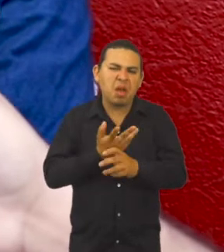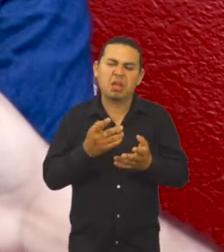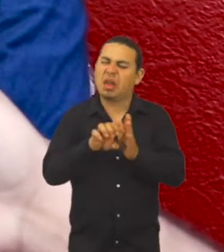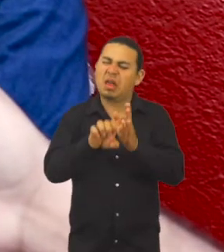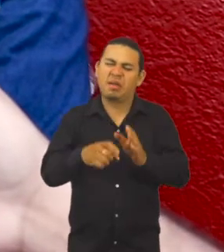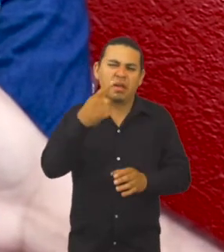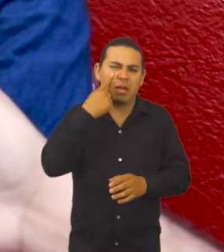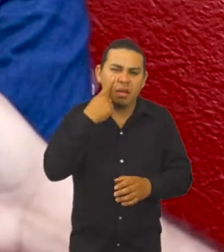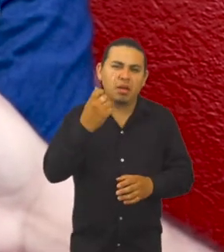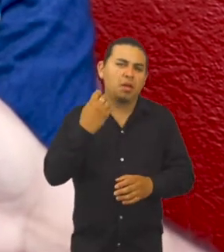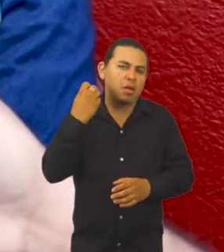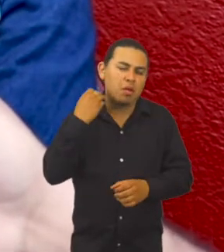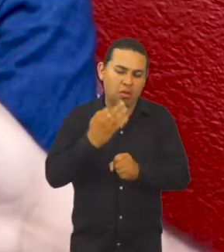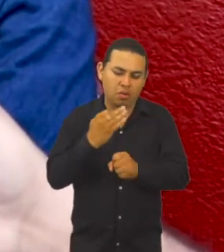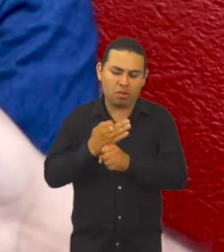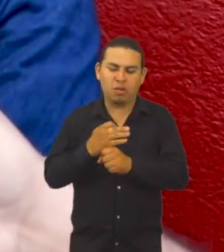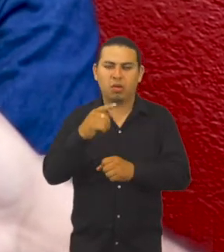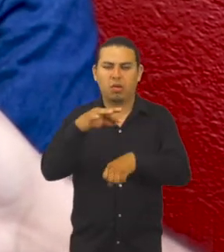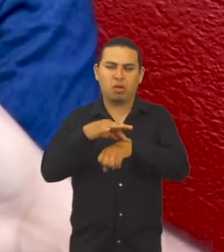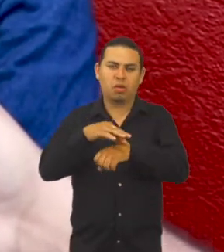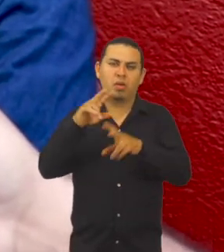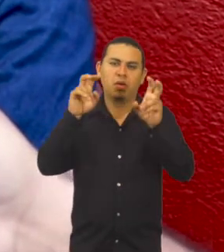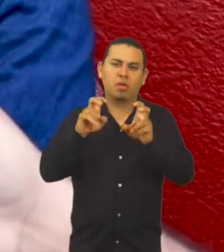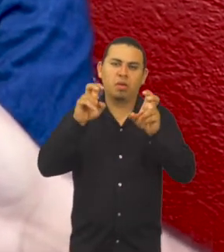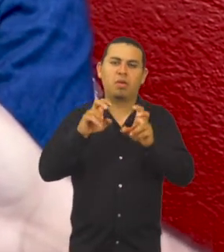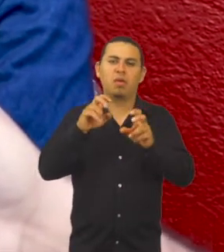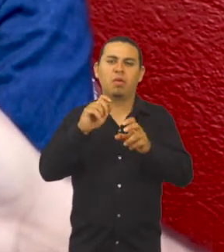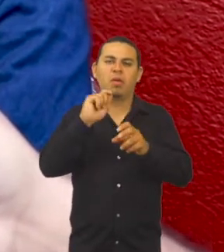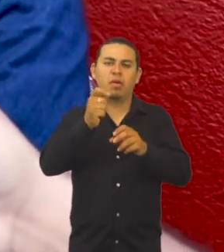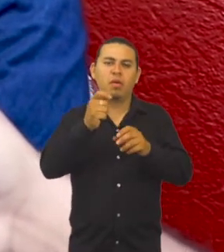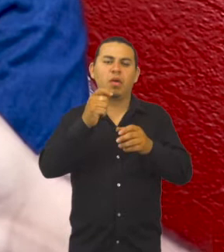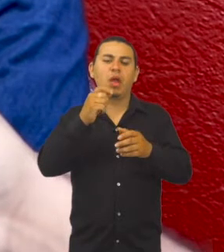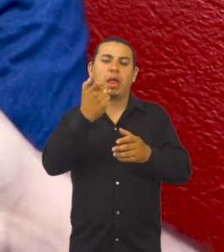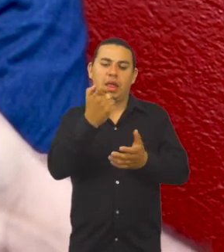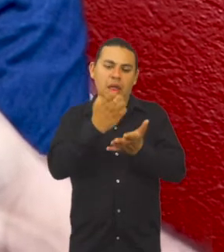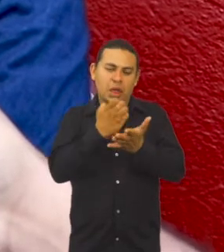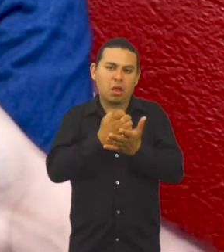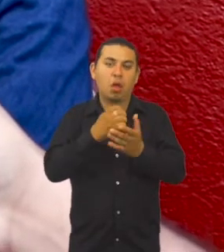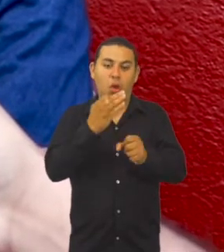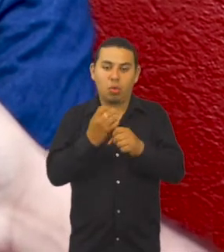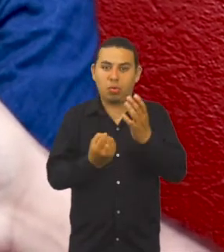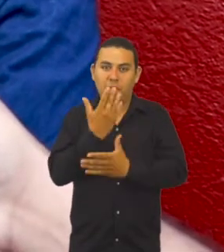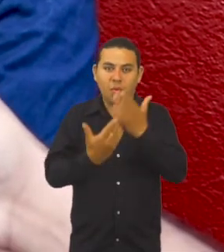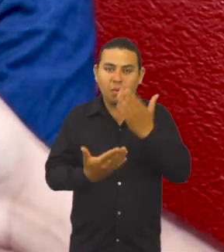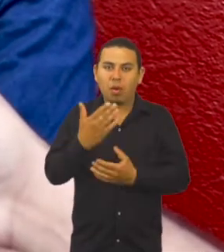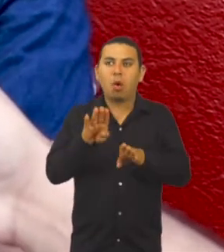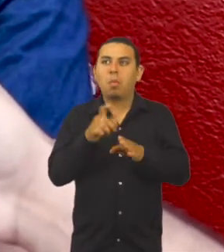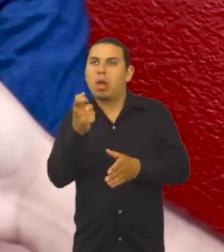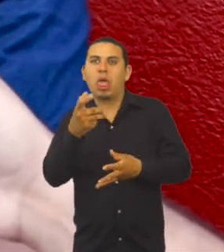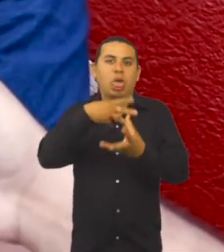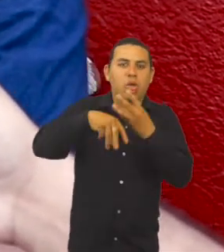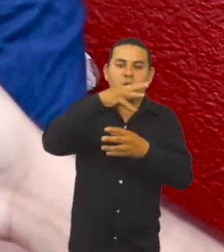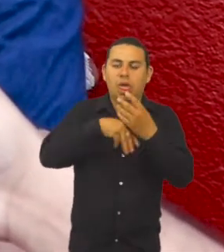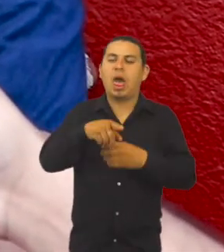Que, bueno, por ejemplo, ahorita la conferencia que está dando el doctor se llama 11 hipótesis sobre el capitalismo en el siglo XXI, ¿no?